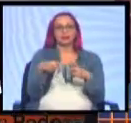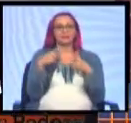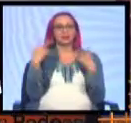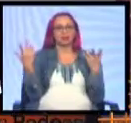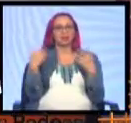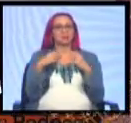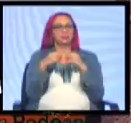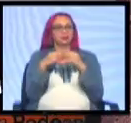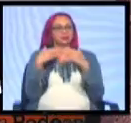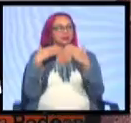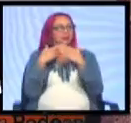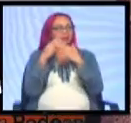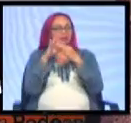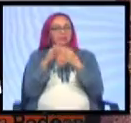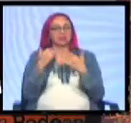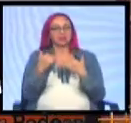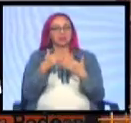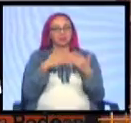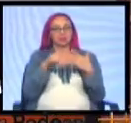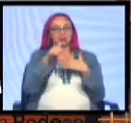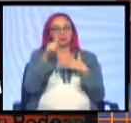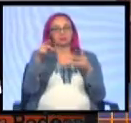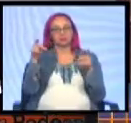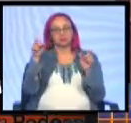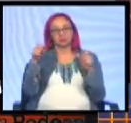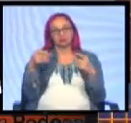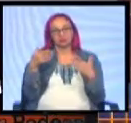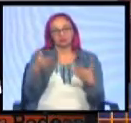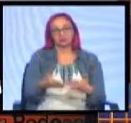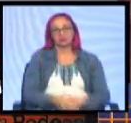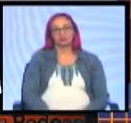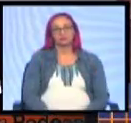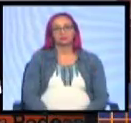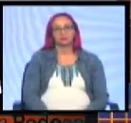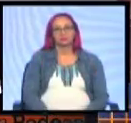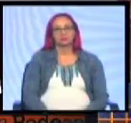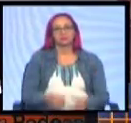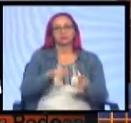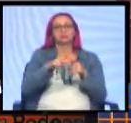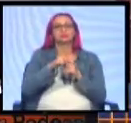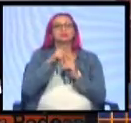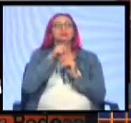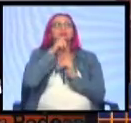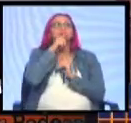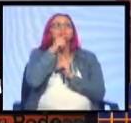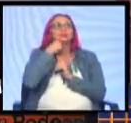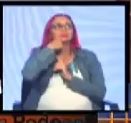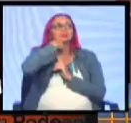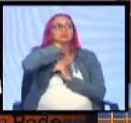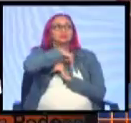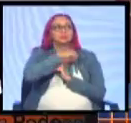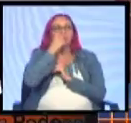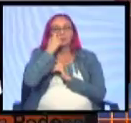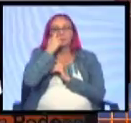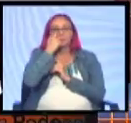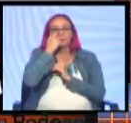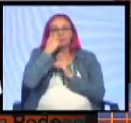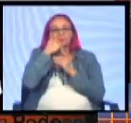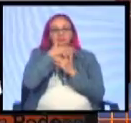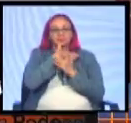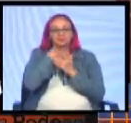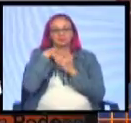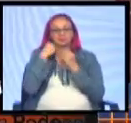lo más cercana a la que cualquier otra persona pueda llevar. Así es que, de verdad, a nosotros nos